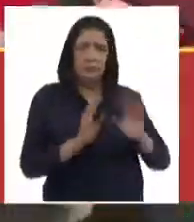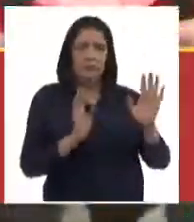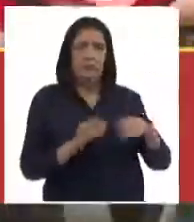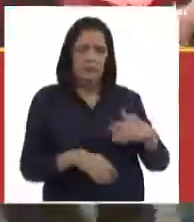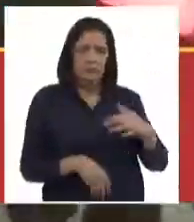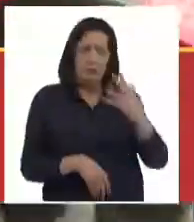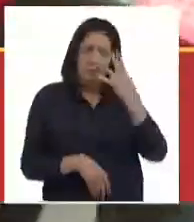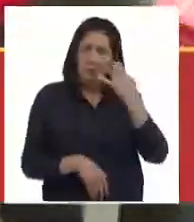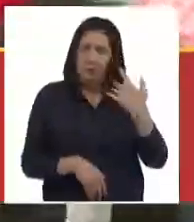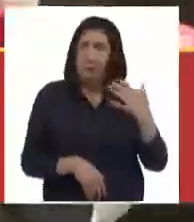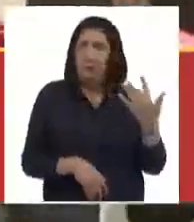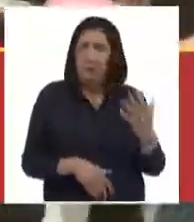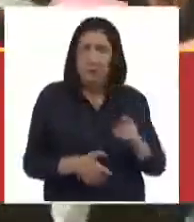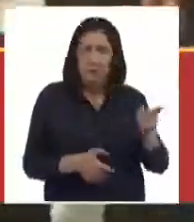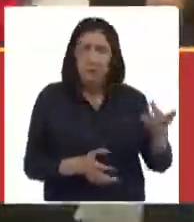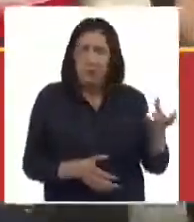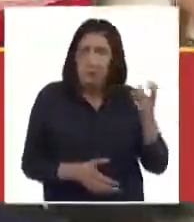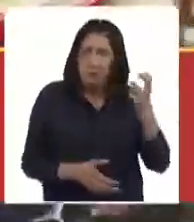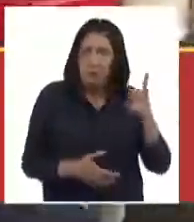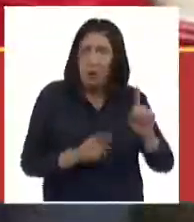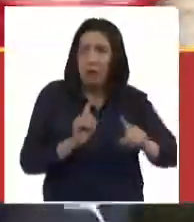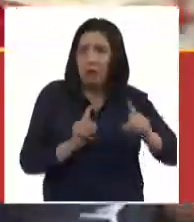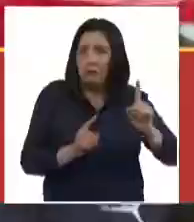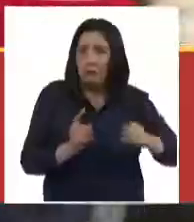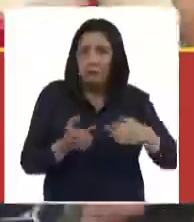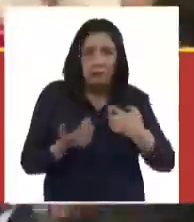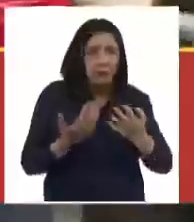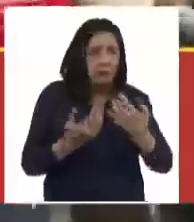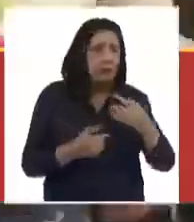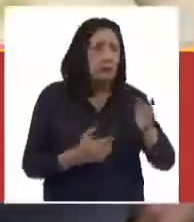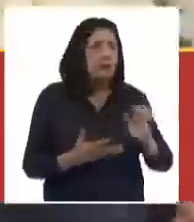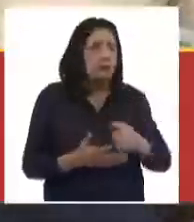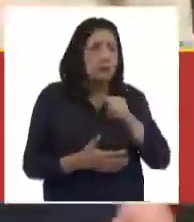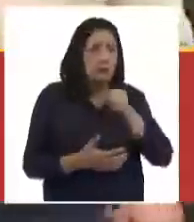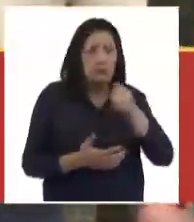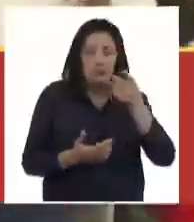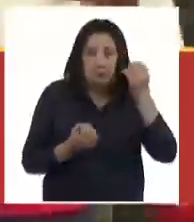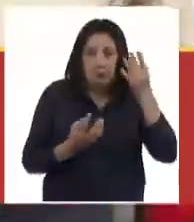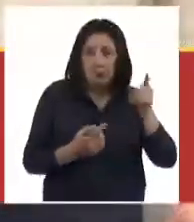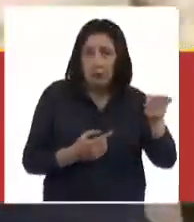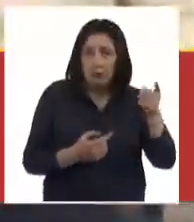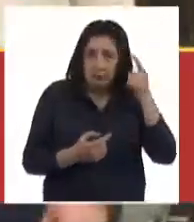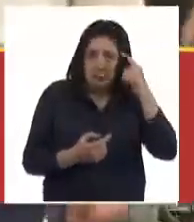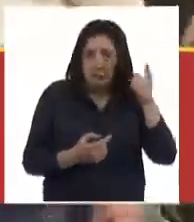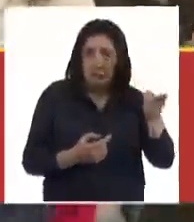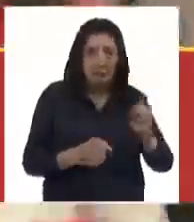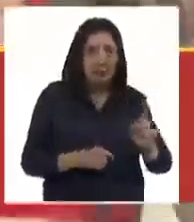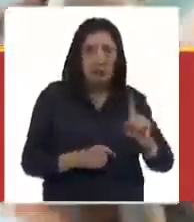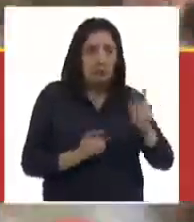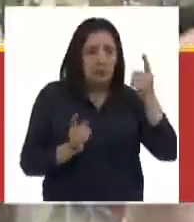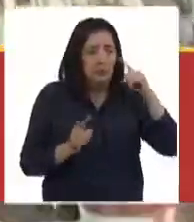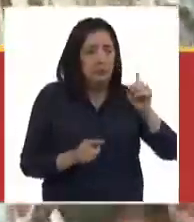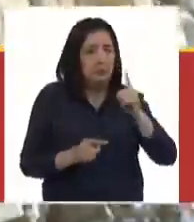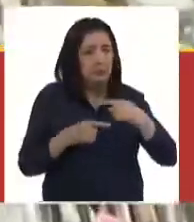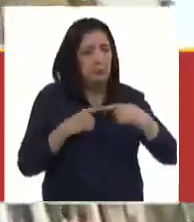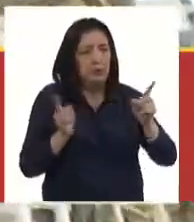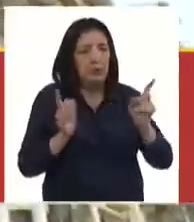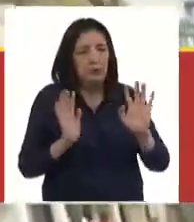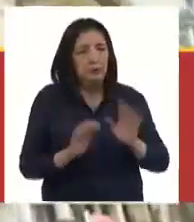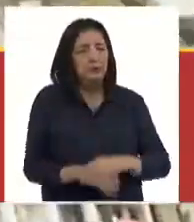que ha escuchado algunas declaraciones o algún reportaje que él considera no va de acuerdo con su